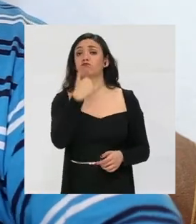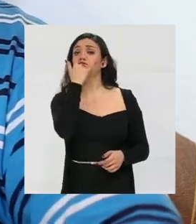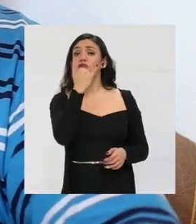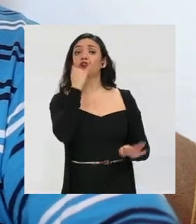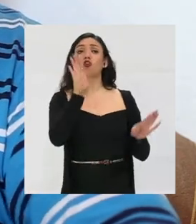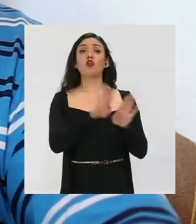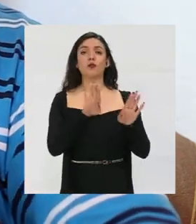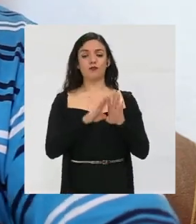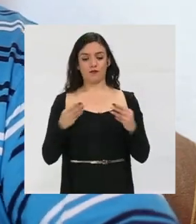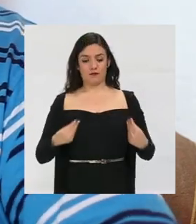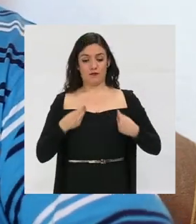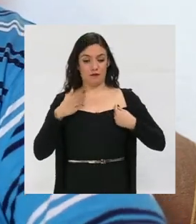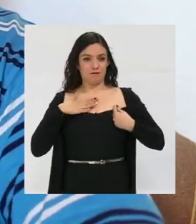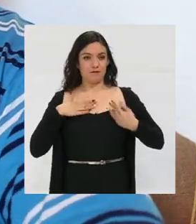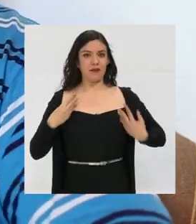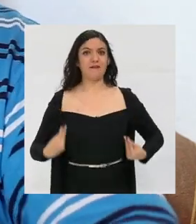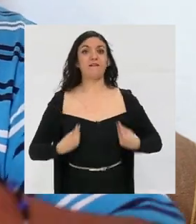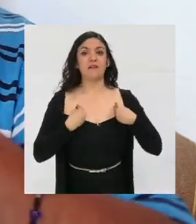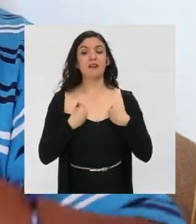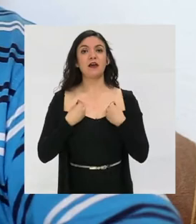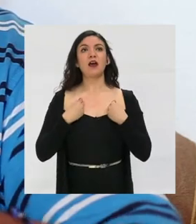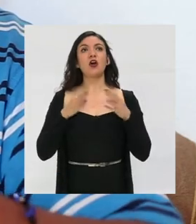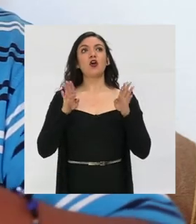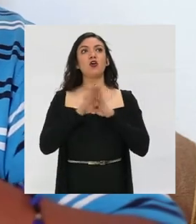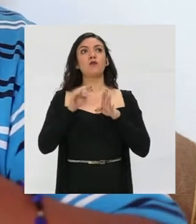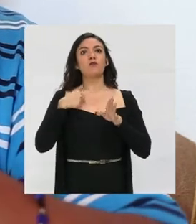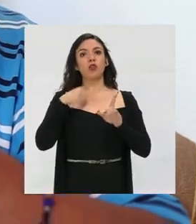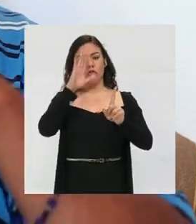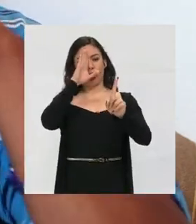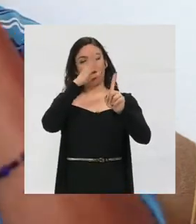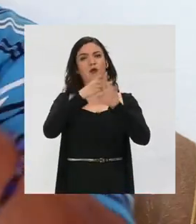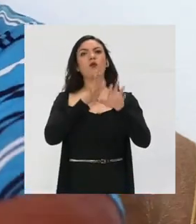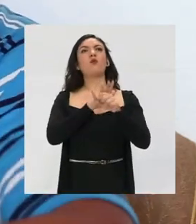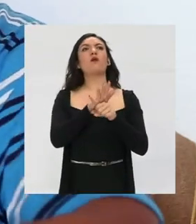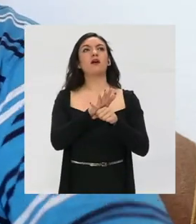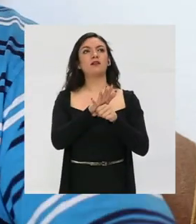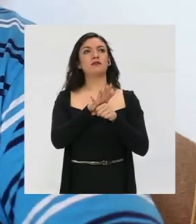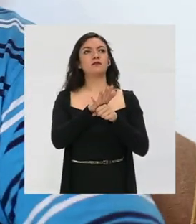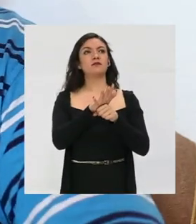me equivoqué en cuestión de cómo vivir la vida. Me enfoqué más en llenar